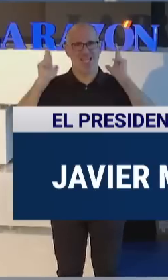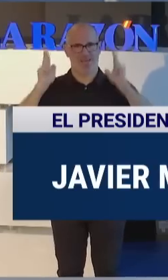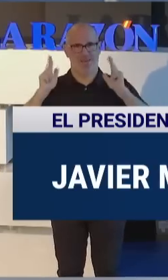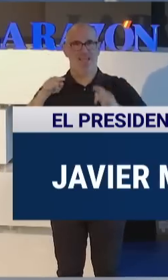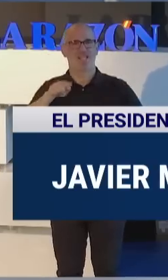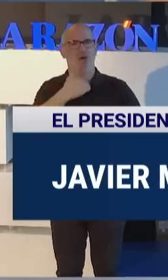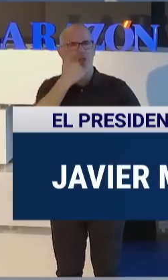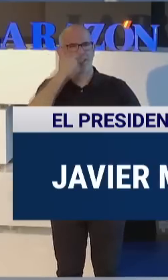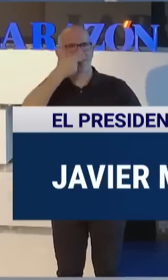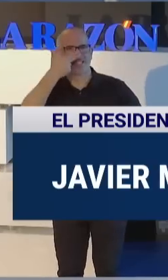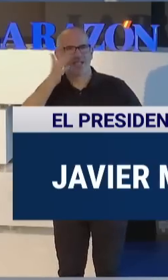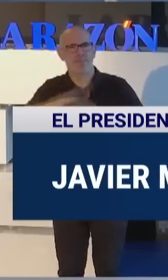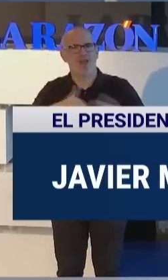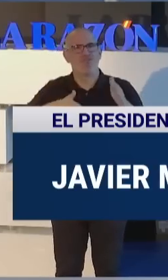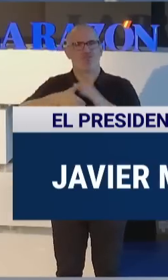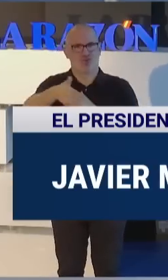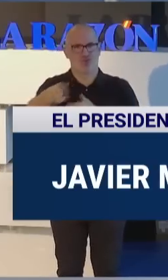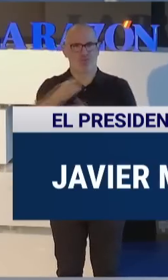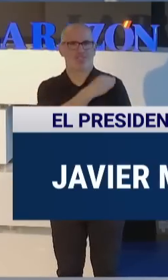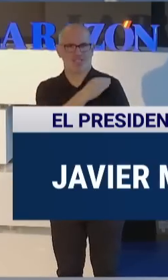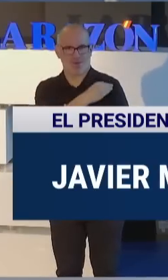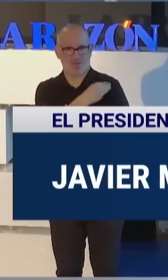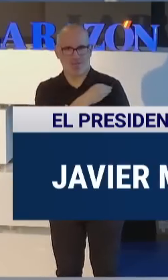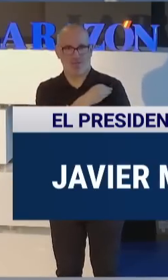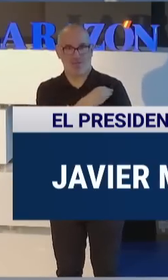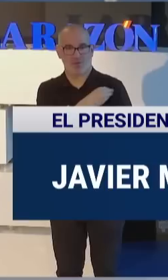parte interesante de cara al futuro que vos me estás preguntando.